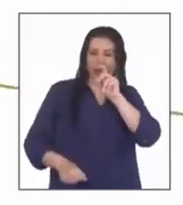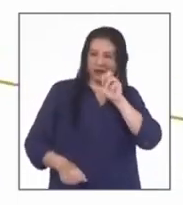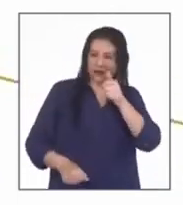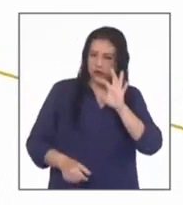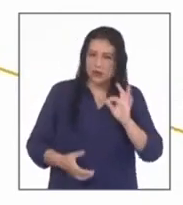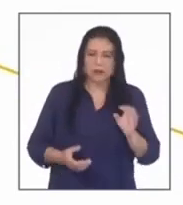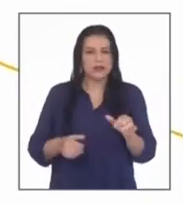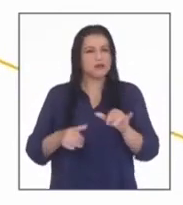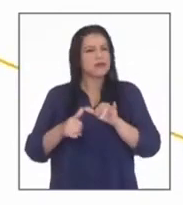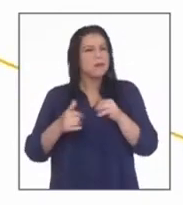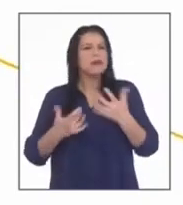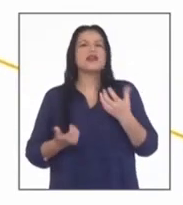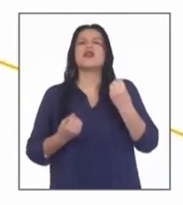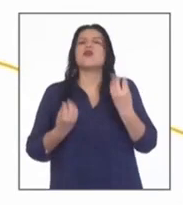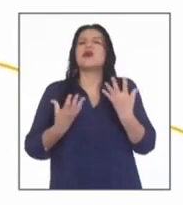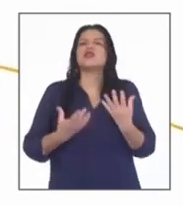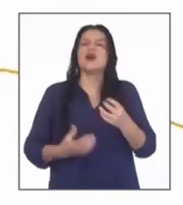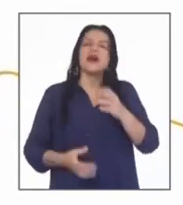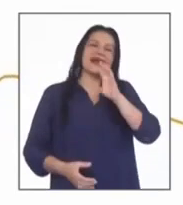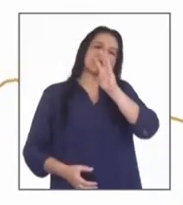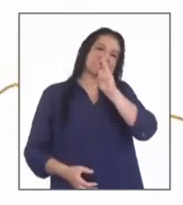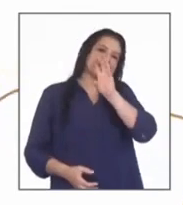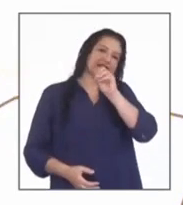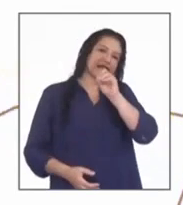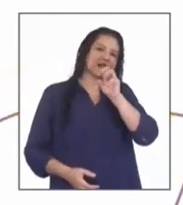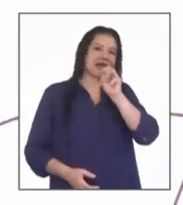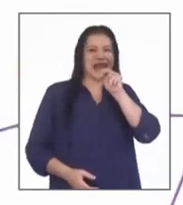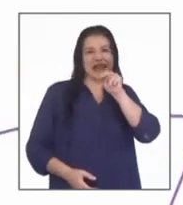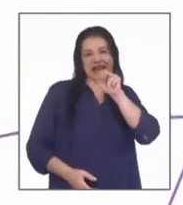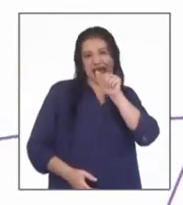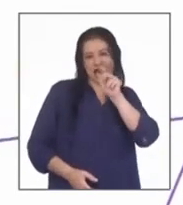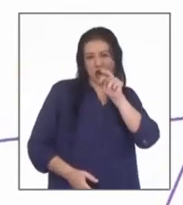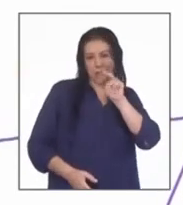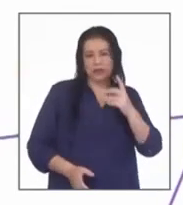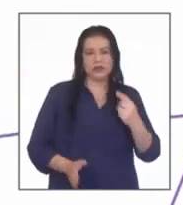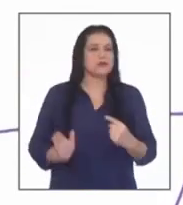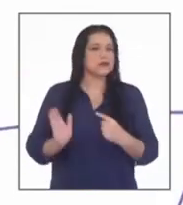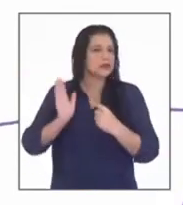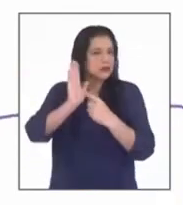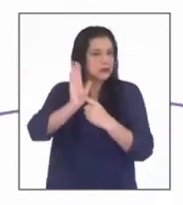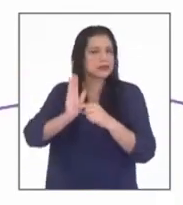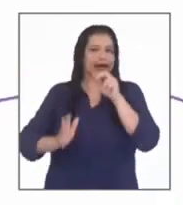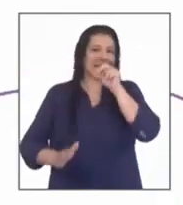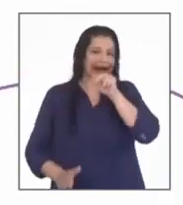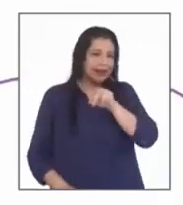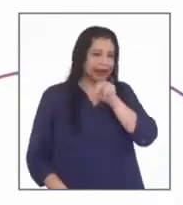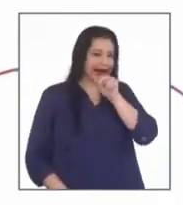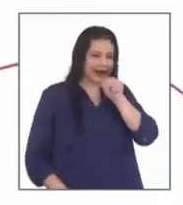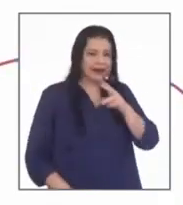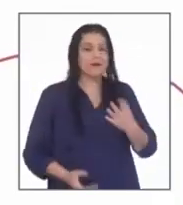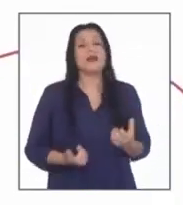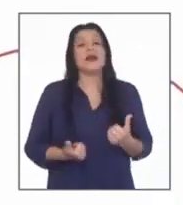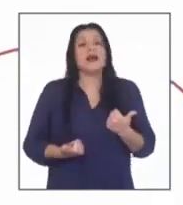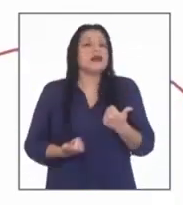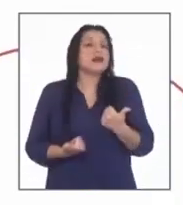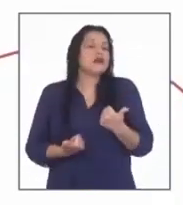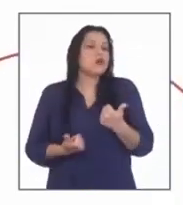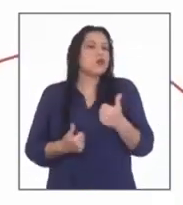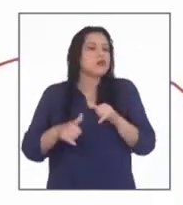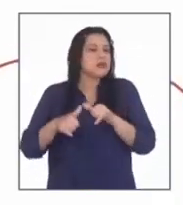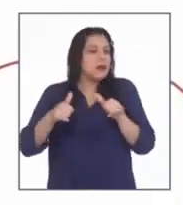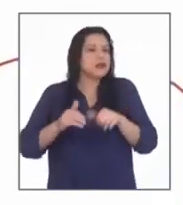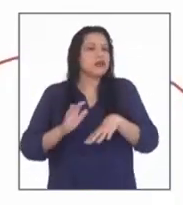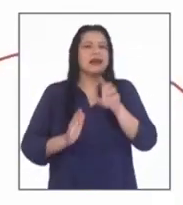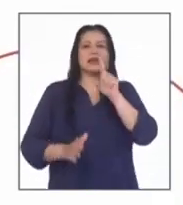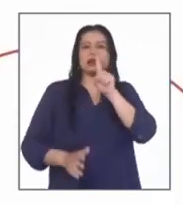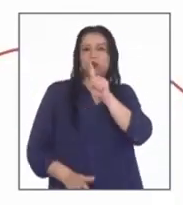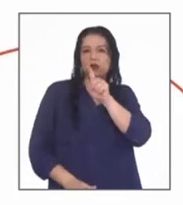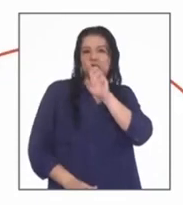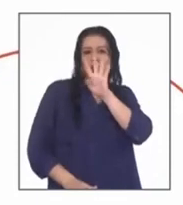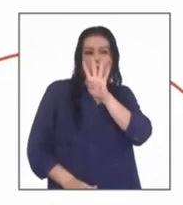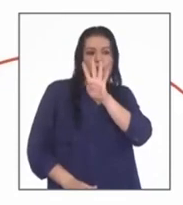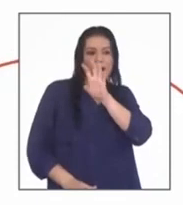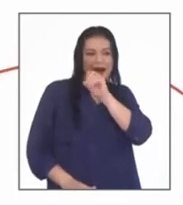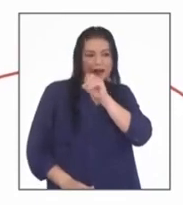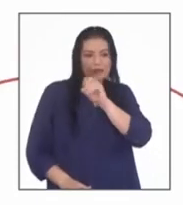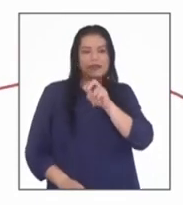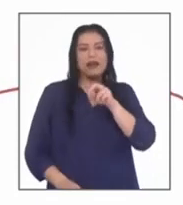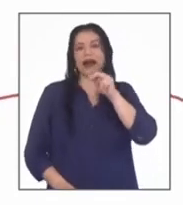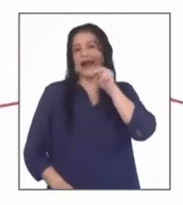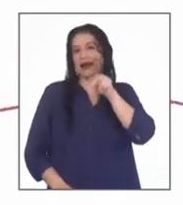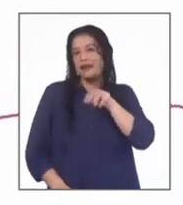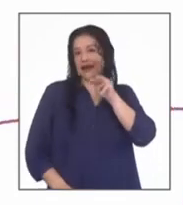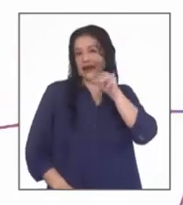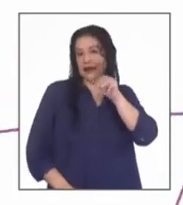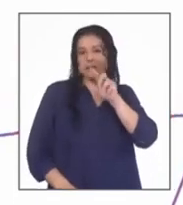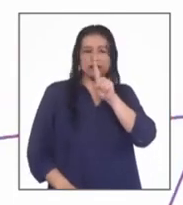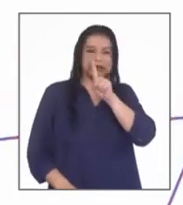un diámetro mínimo de 60 nanómetros, que se expresa como nm, y un diámetro máximo de 140 nanómetros, que se